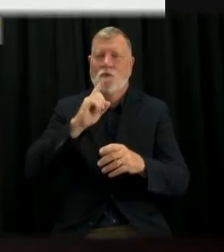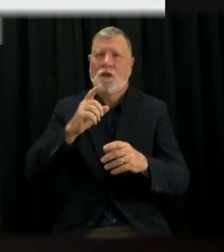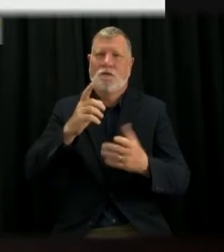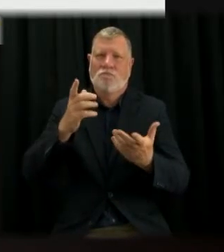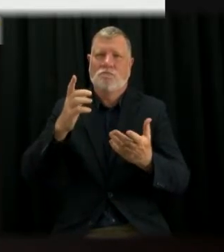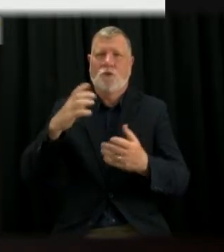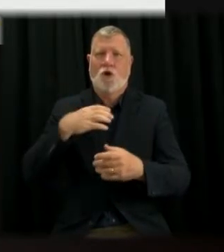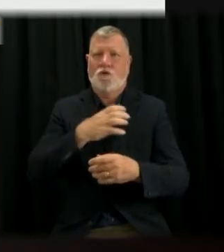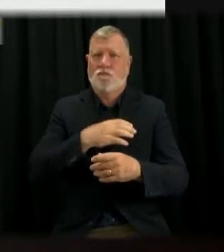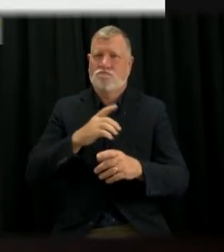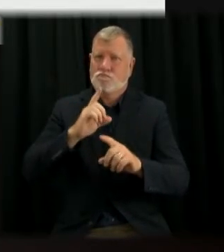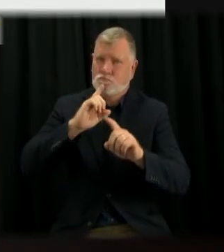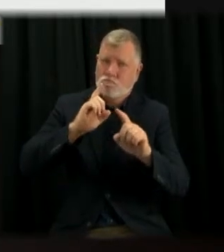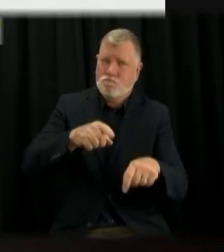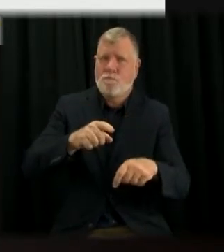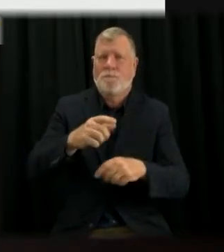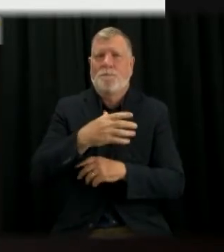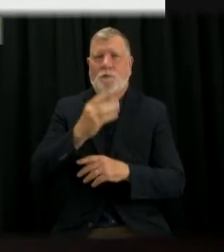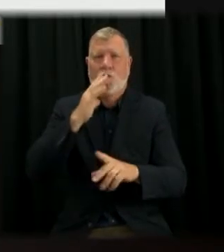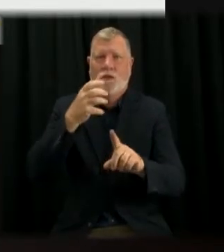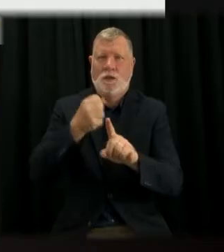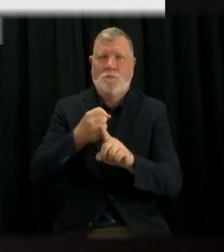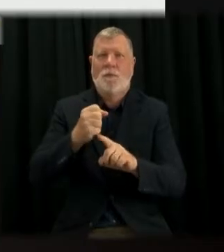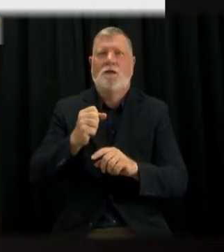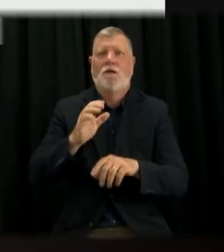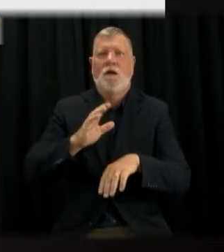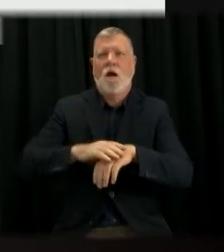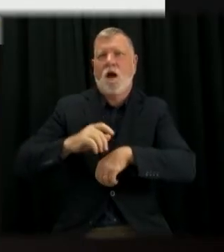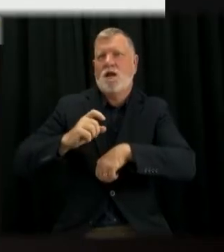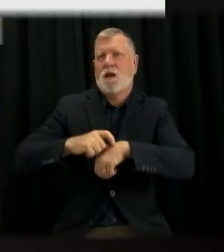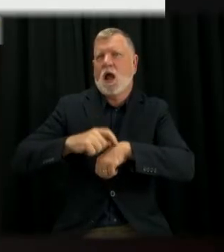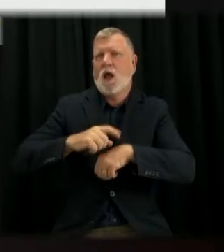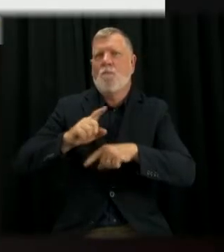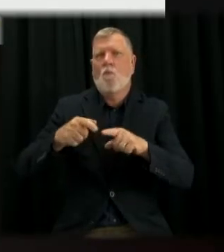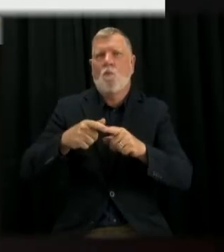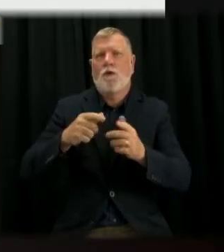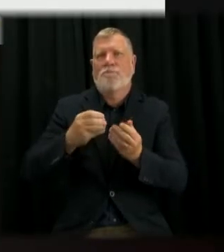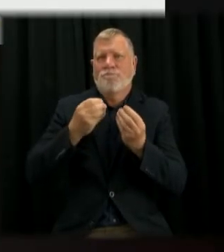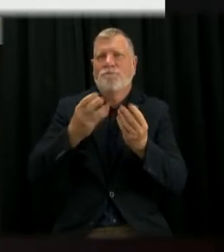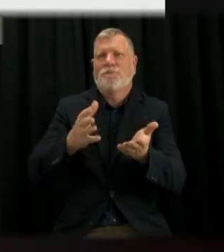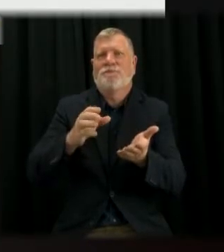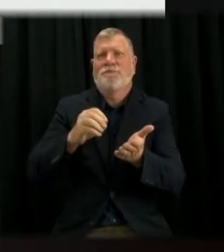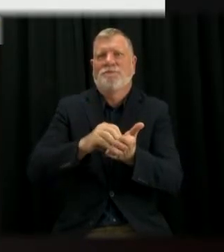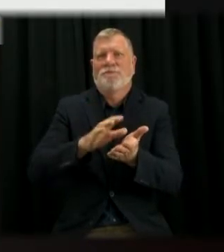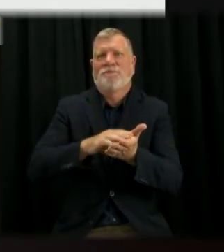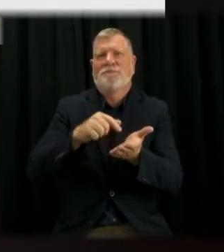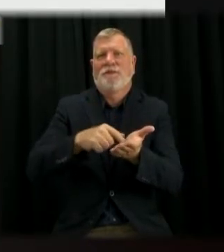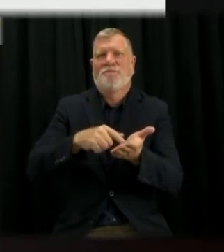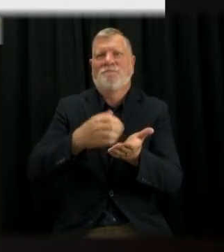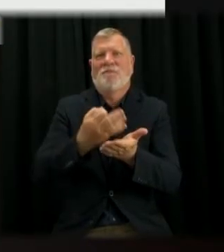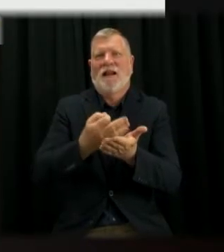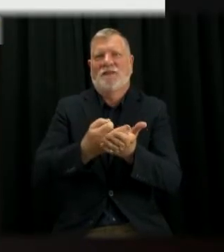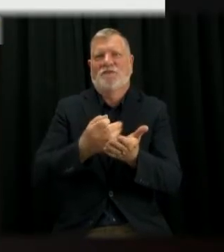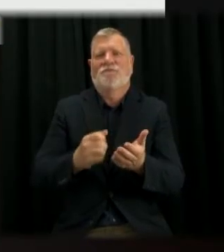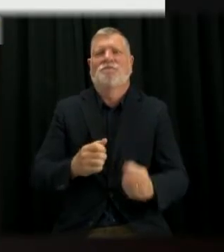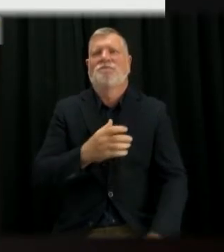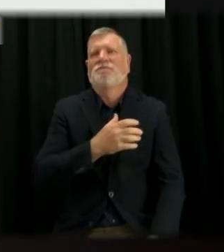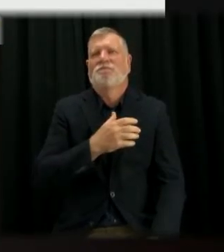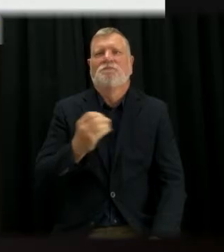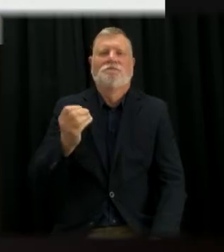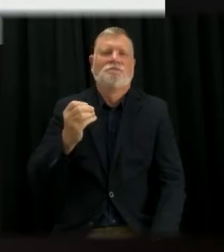investigaciones que fueron hechas por el Congreso, van a tener un efecto sobre la emisión de los estados